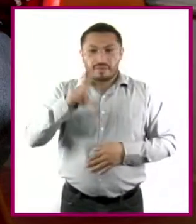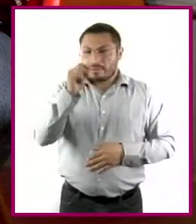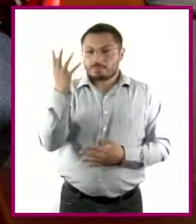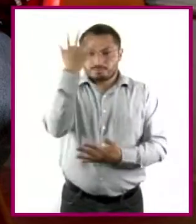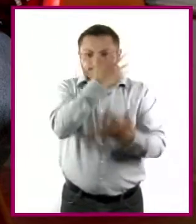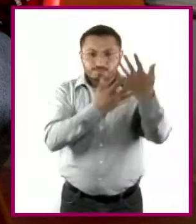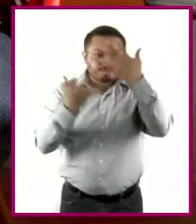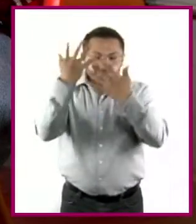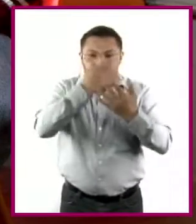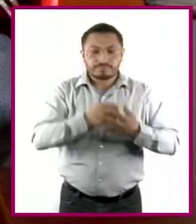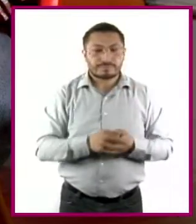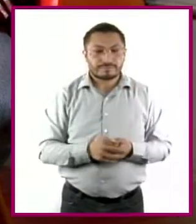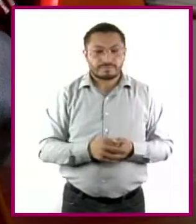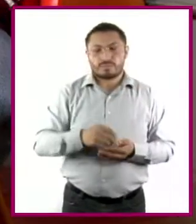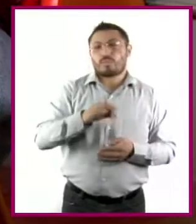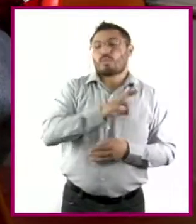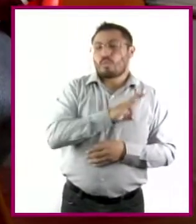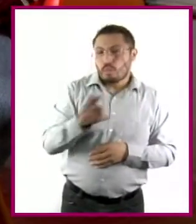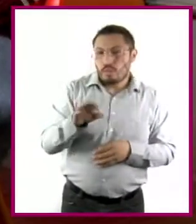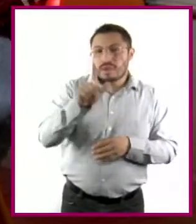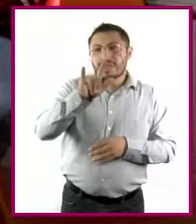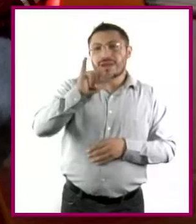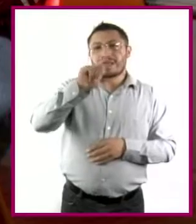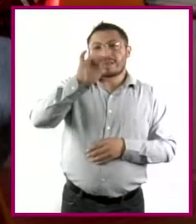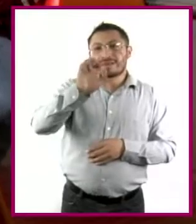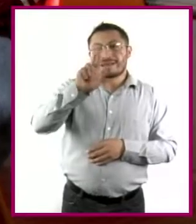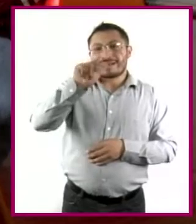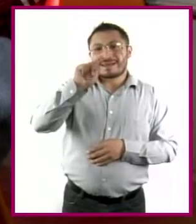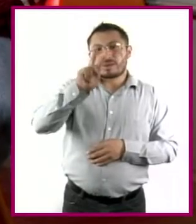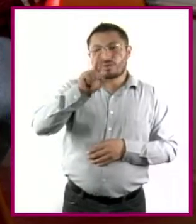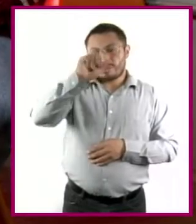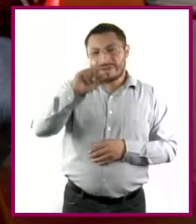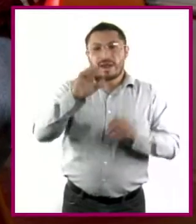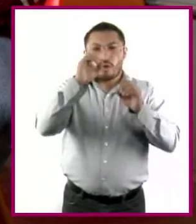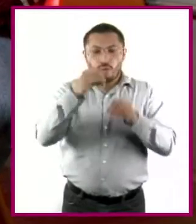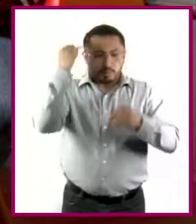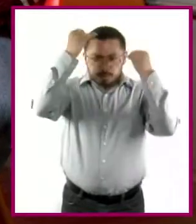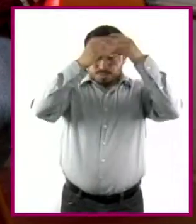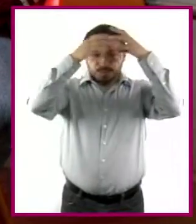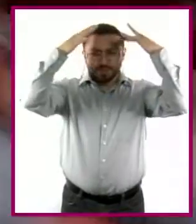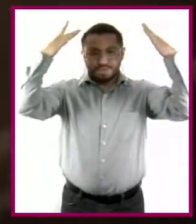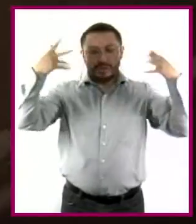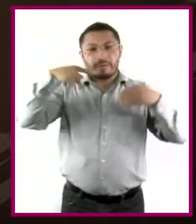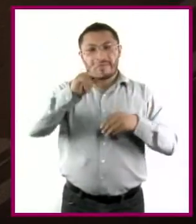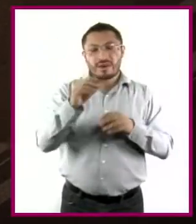rasgos literarios o creativos, siempre que sean coherentes con el hilo argumentativo.